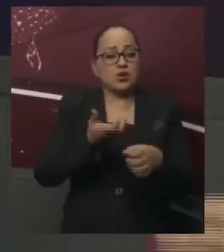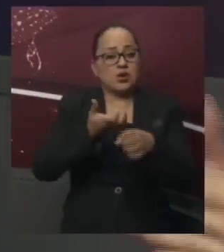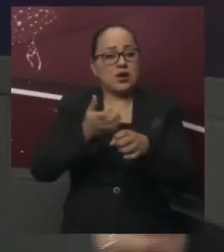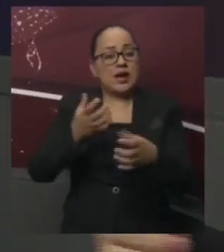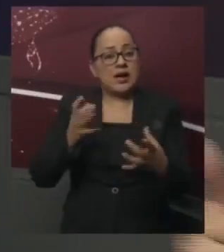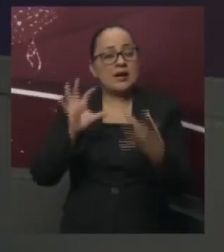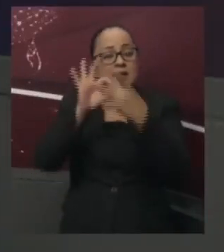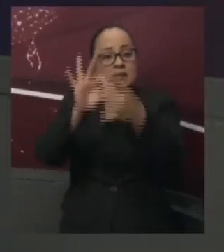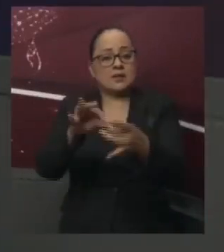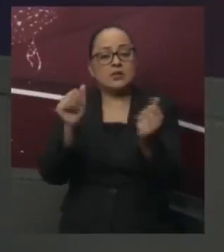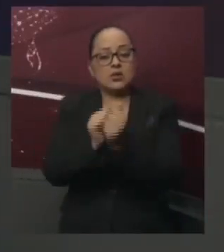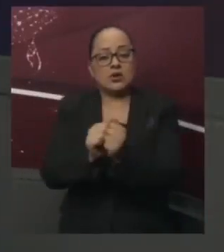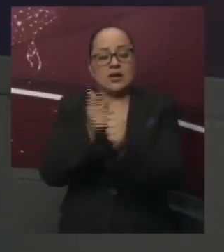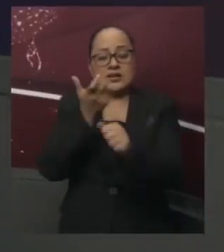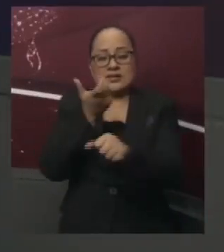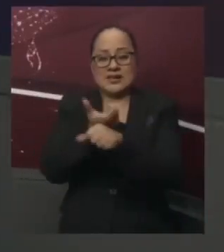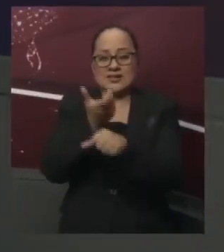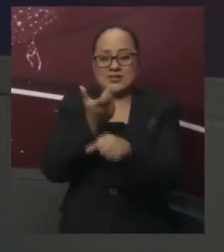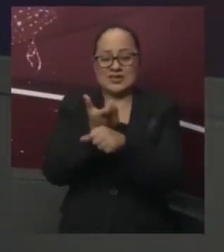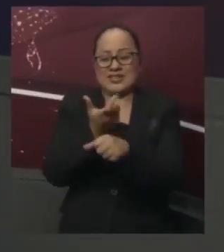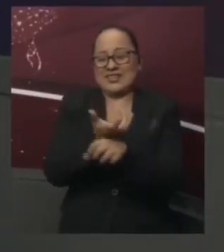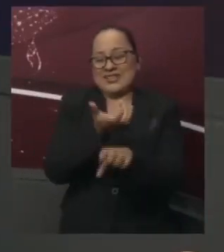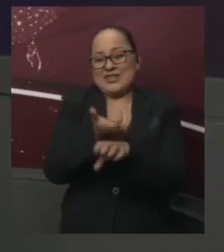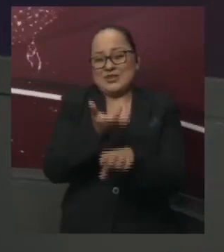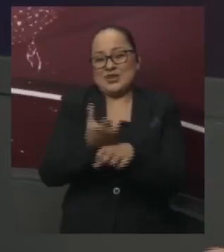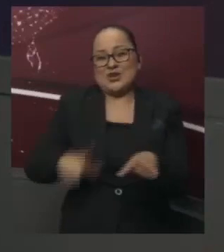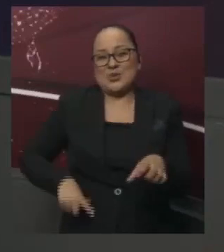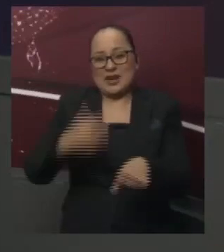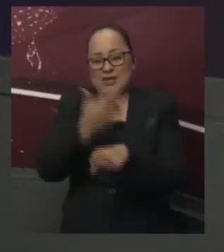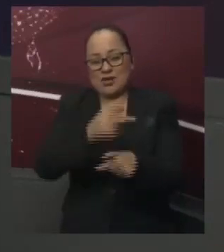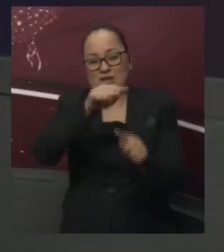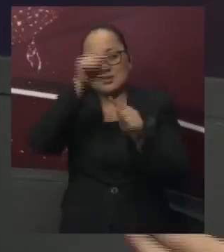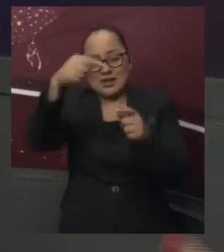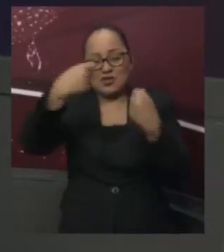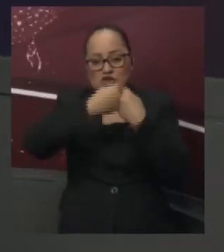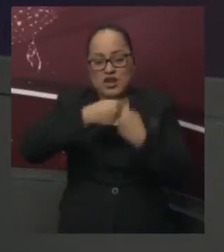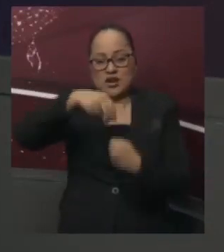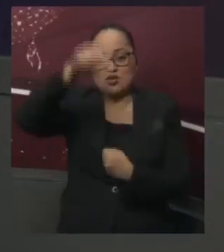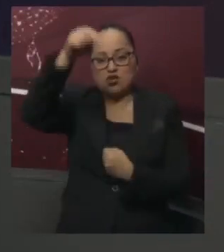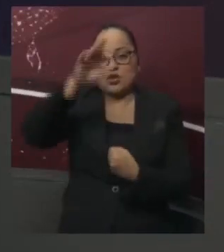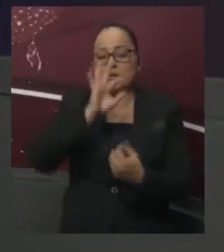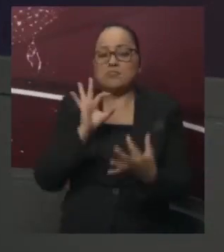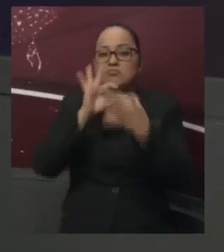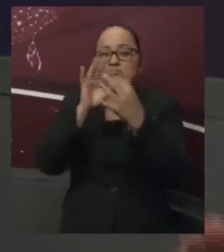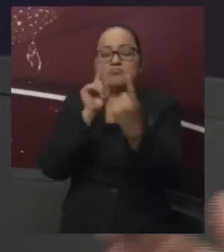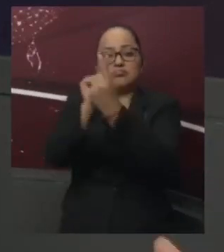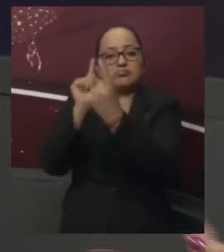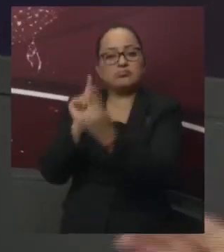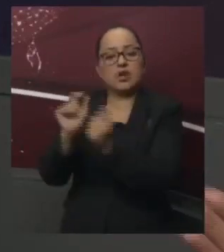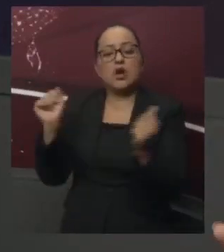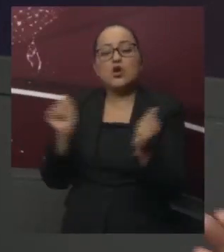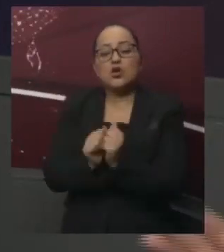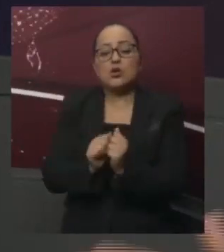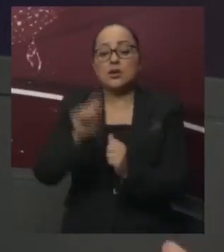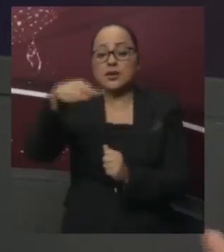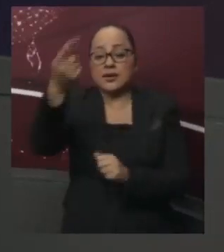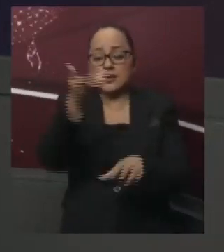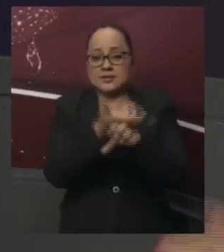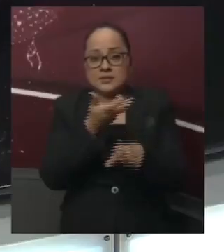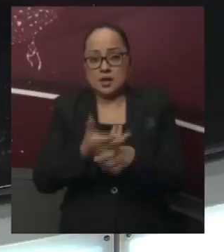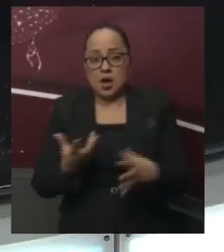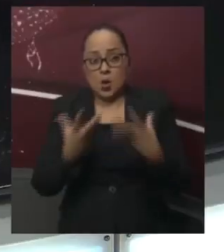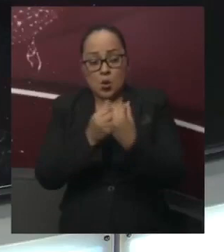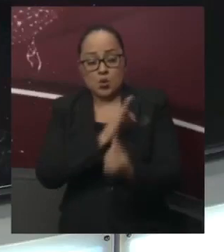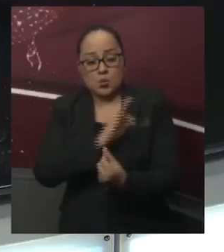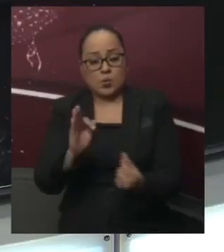Unidos, los gobernadores fronterizos norte, pueden hablar con sus homólogos y tratar de hacer